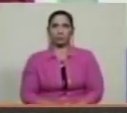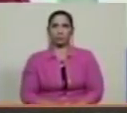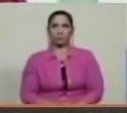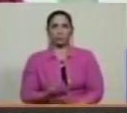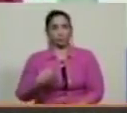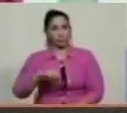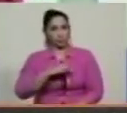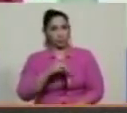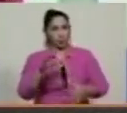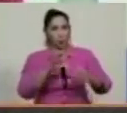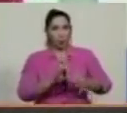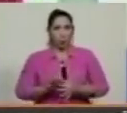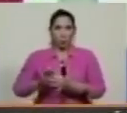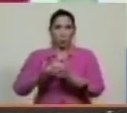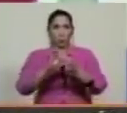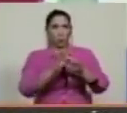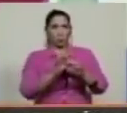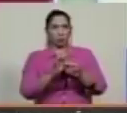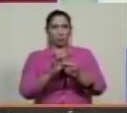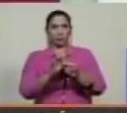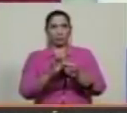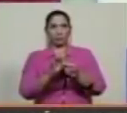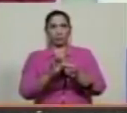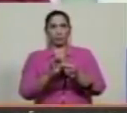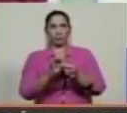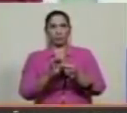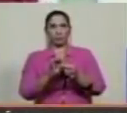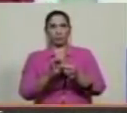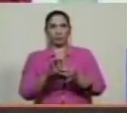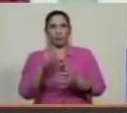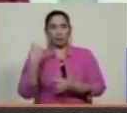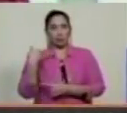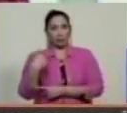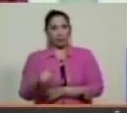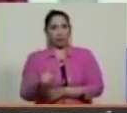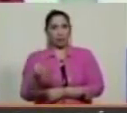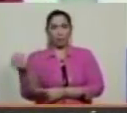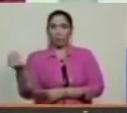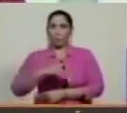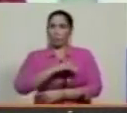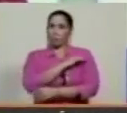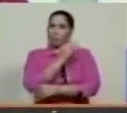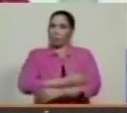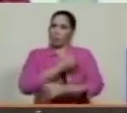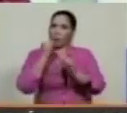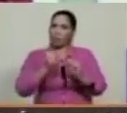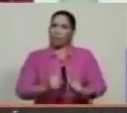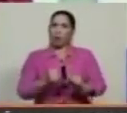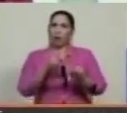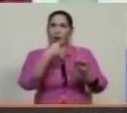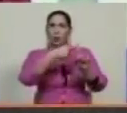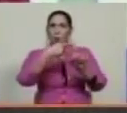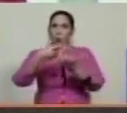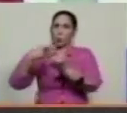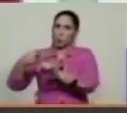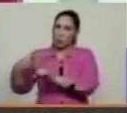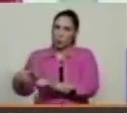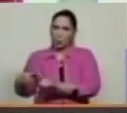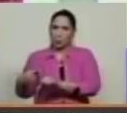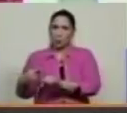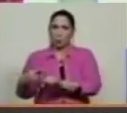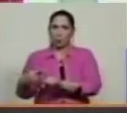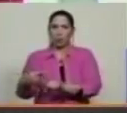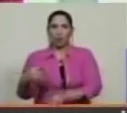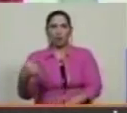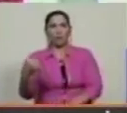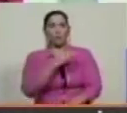nosotros unidos, tenemos más fuerza que la suma de la fuerza individual de cada uno de